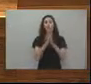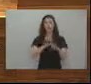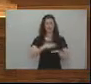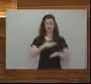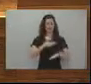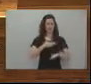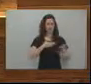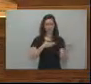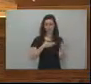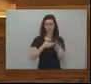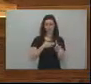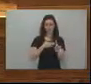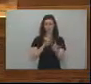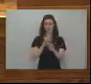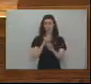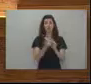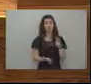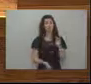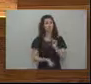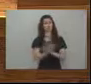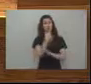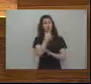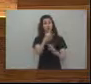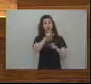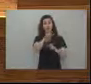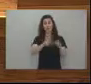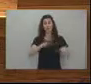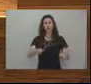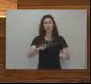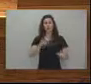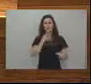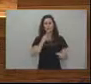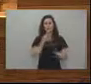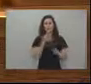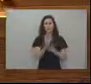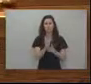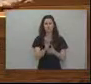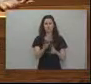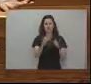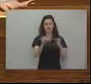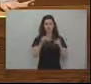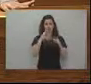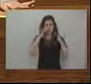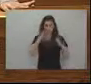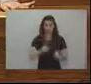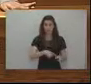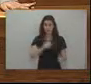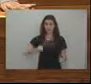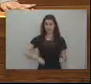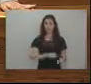que algo estaría pasando que la gente no se sentía representada, pero de verdad que no es culpa de